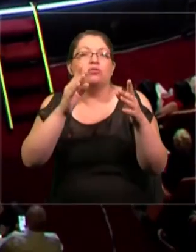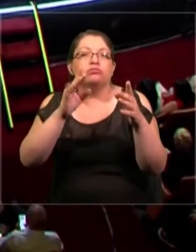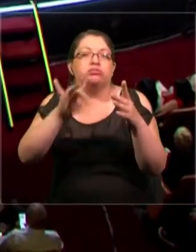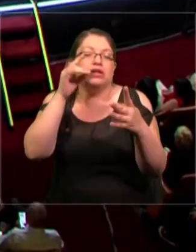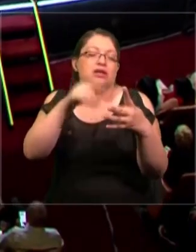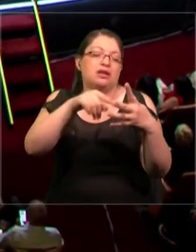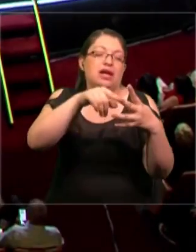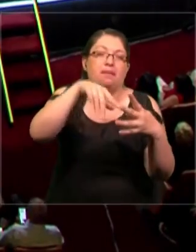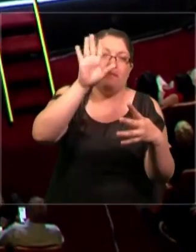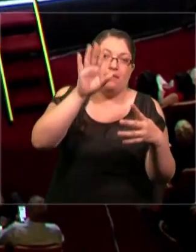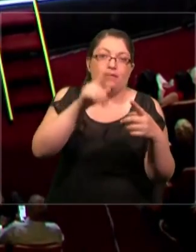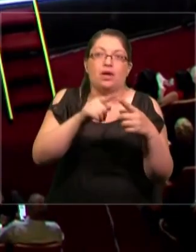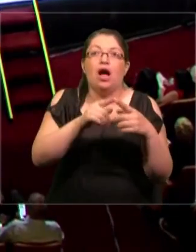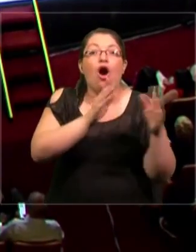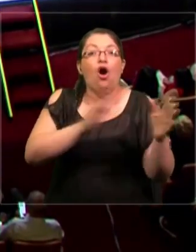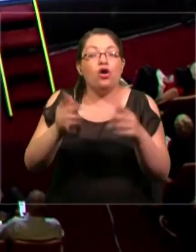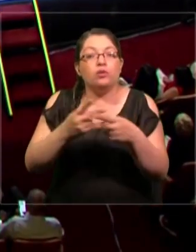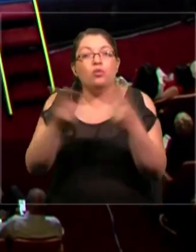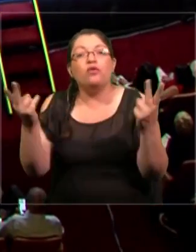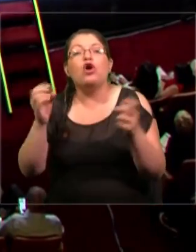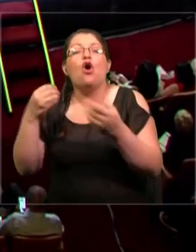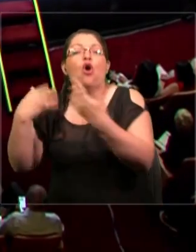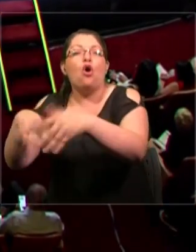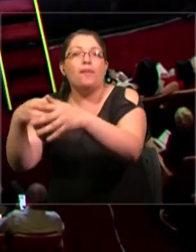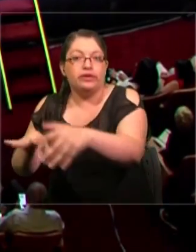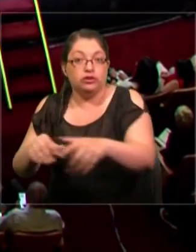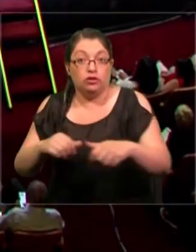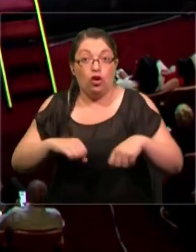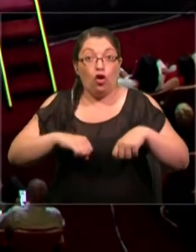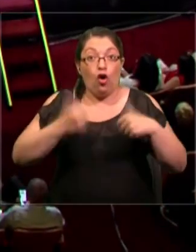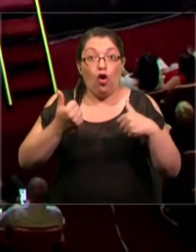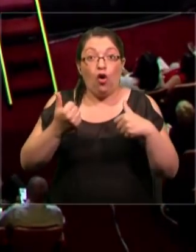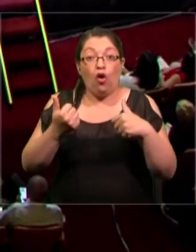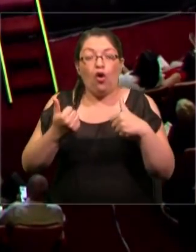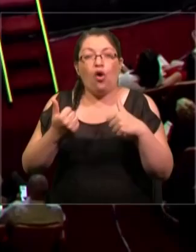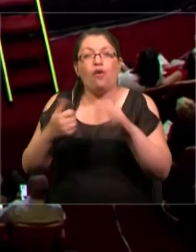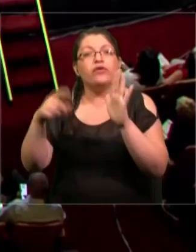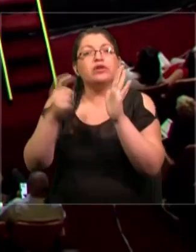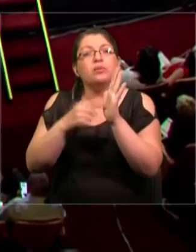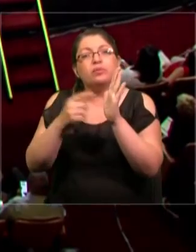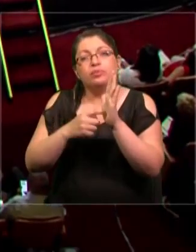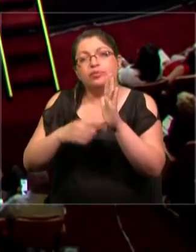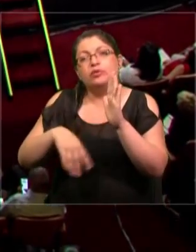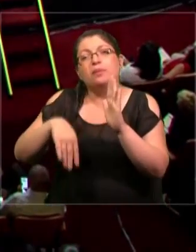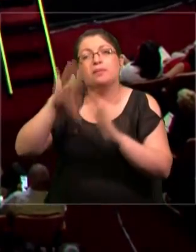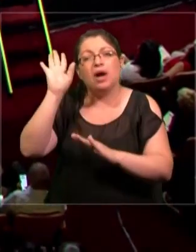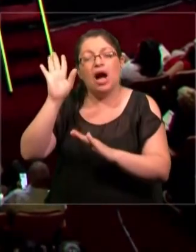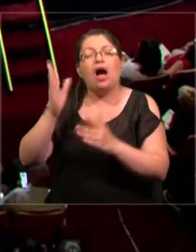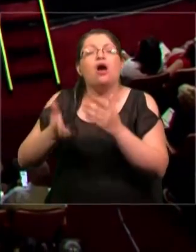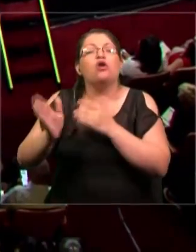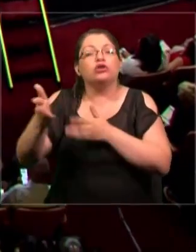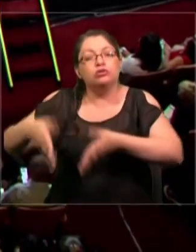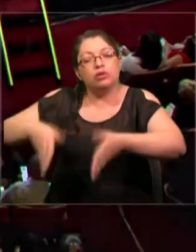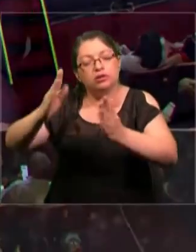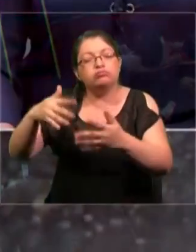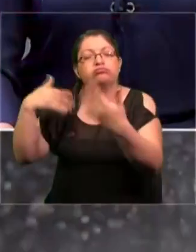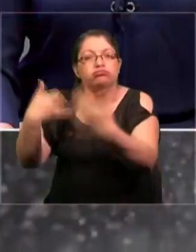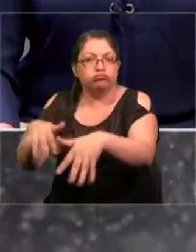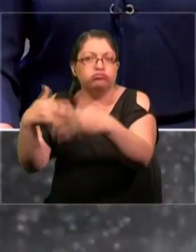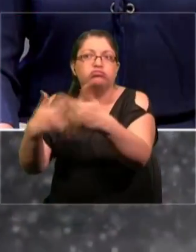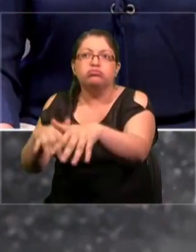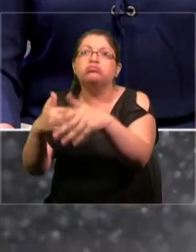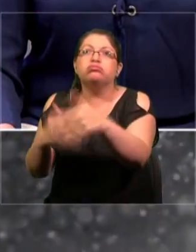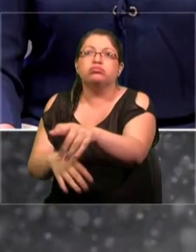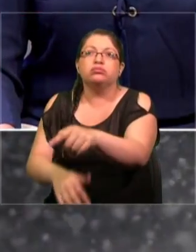público y manifestaciones, los jóvenes mayoritariamente le ponen pie a la necesidad de seguir en la calle, a la necesidad de